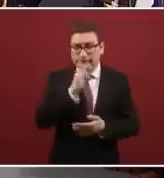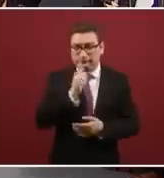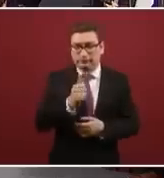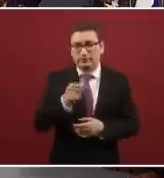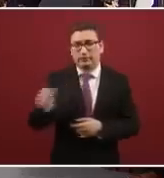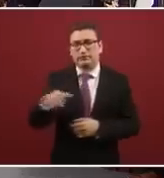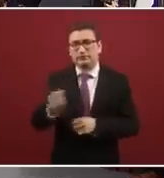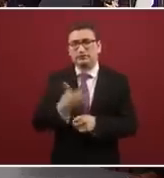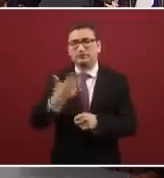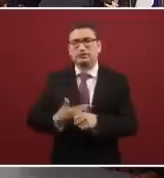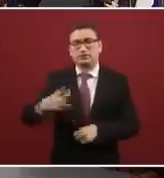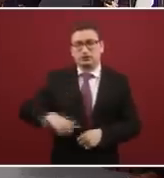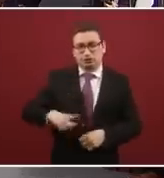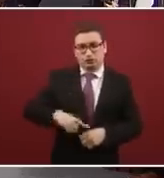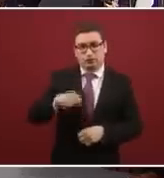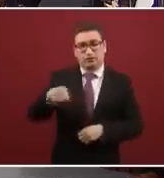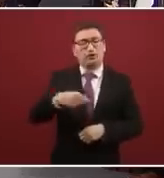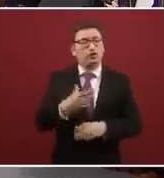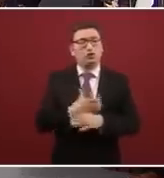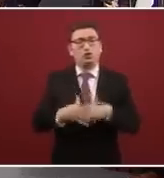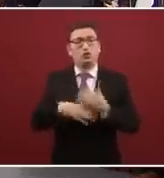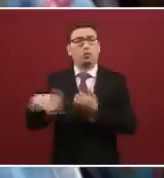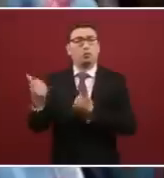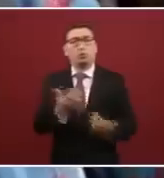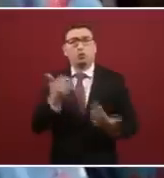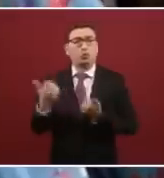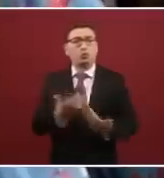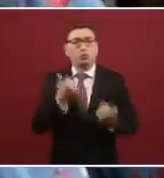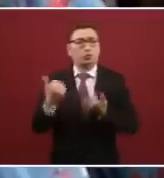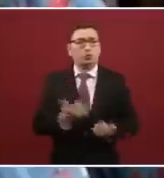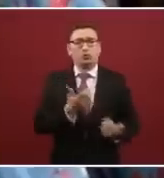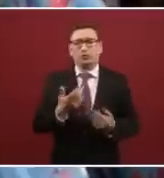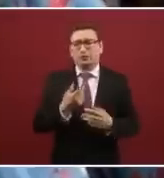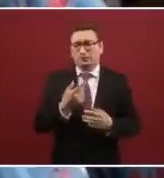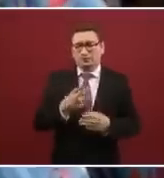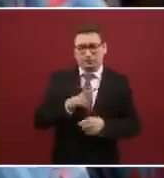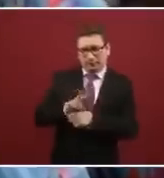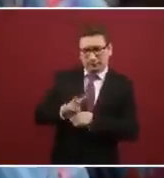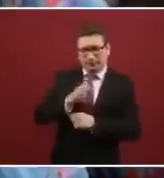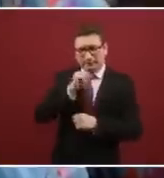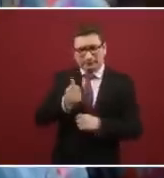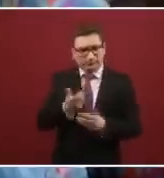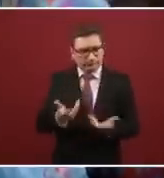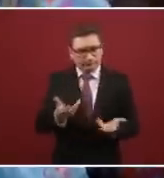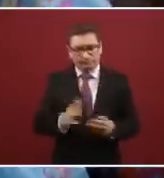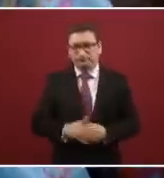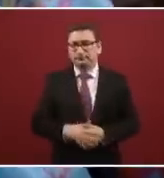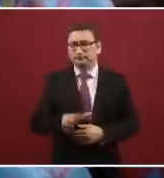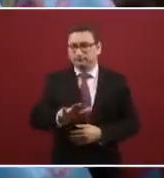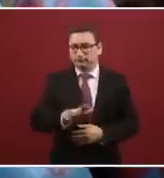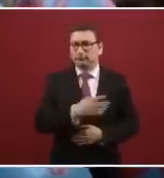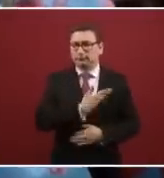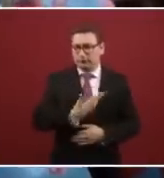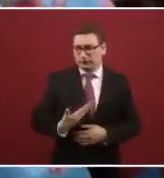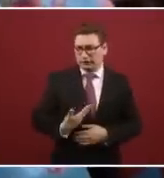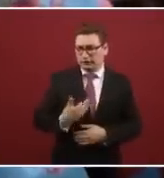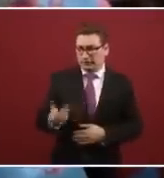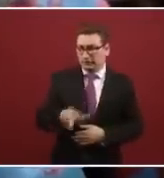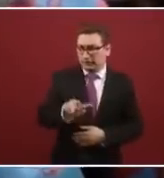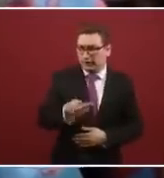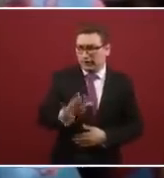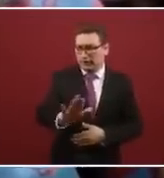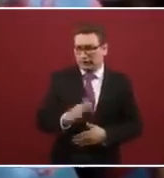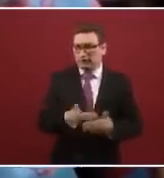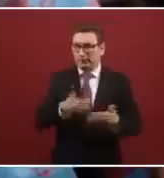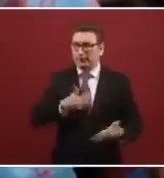pues prácticamente entra todo sin supervisión ni vigilancia. Presidente, antes de hacerle la pregunta, quisiera hacerle